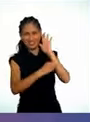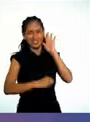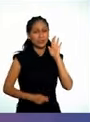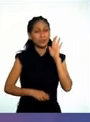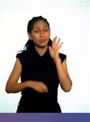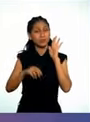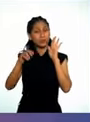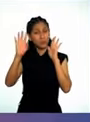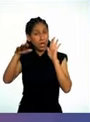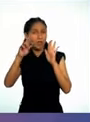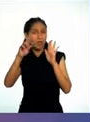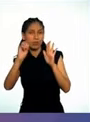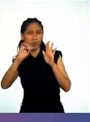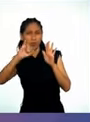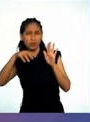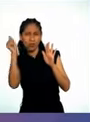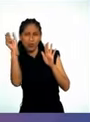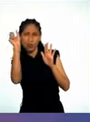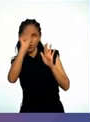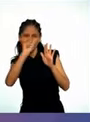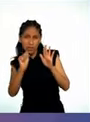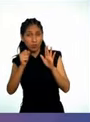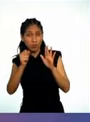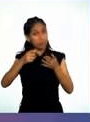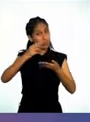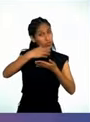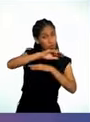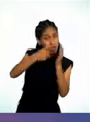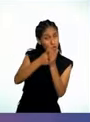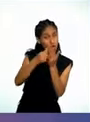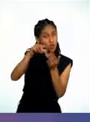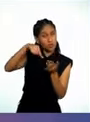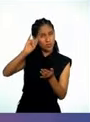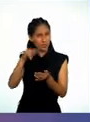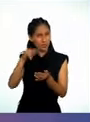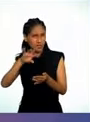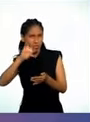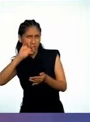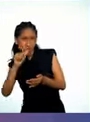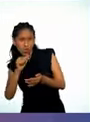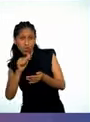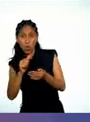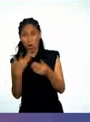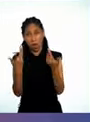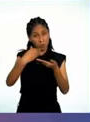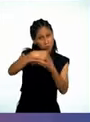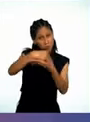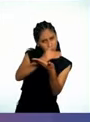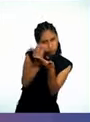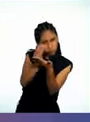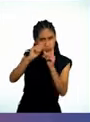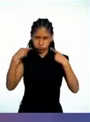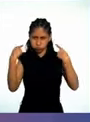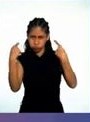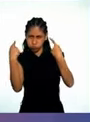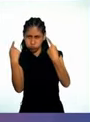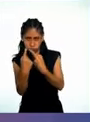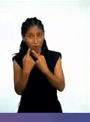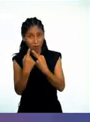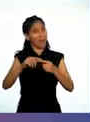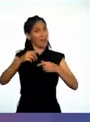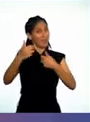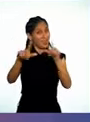rojas quinoa cupcakes jim keyes from ayacucho de la soul delicious